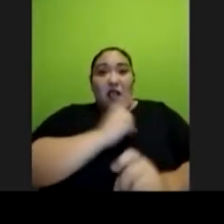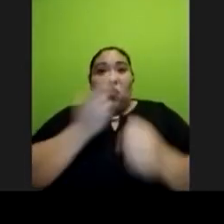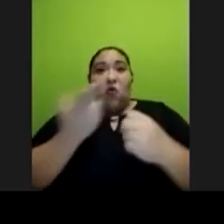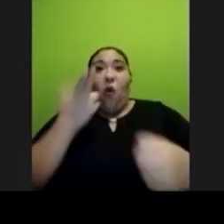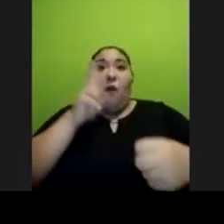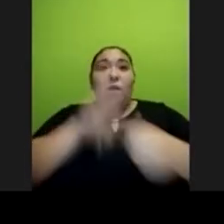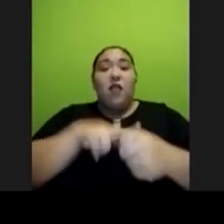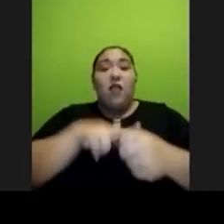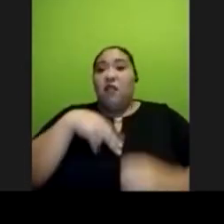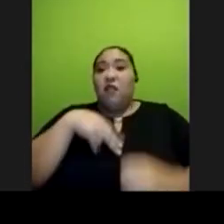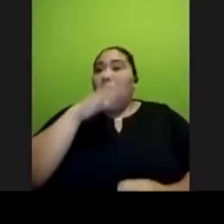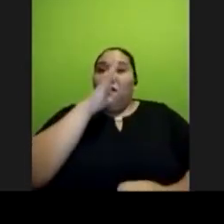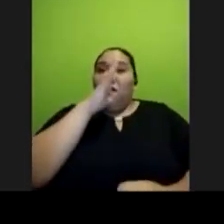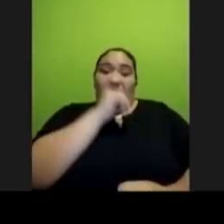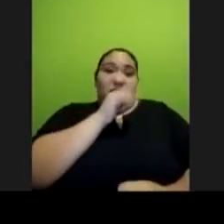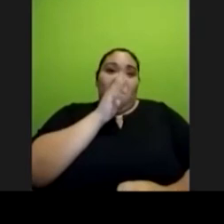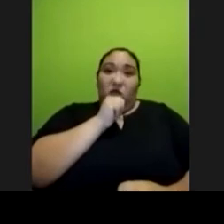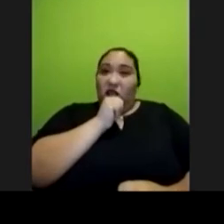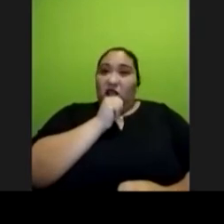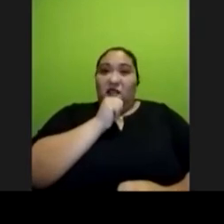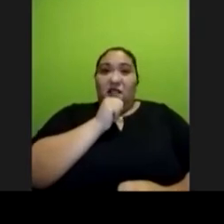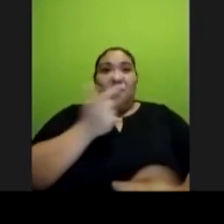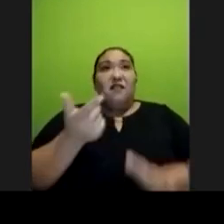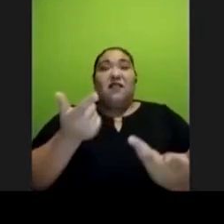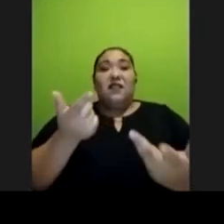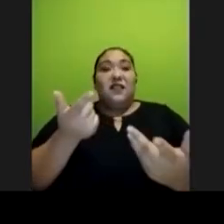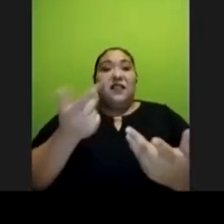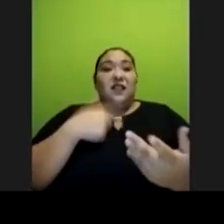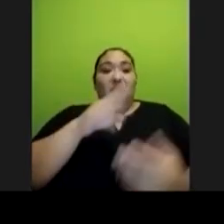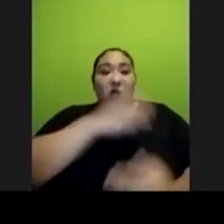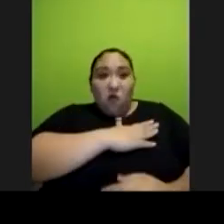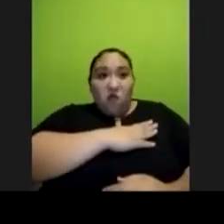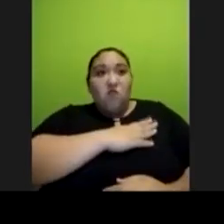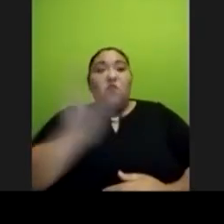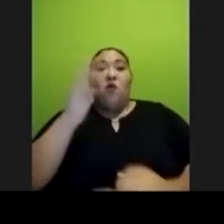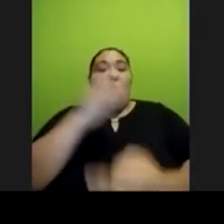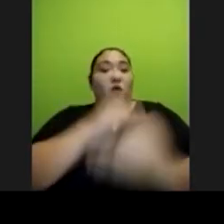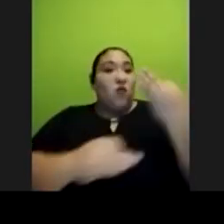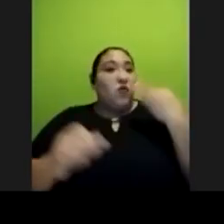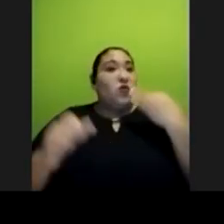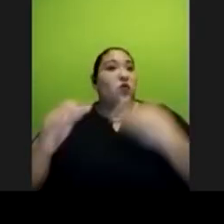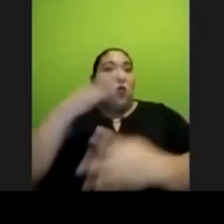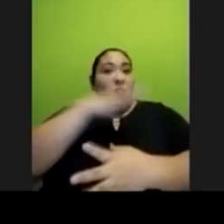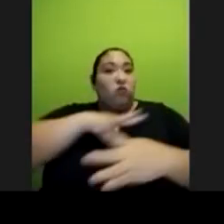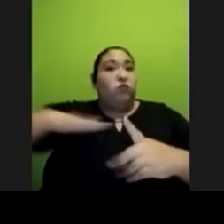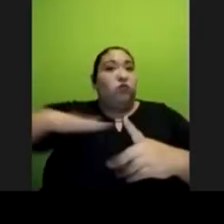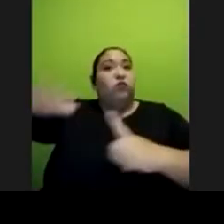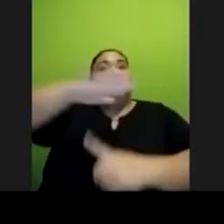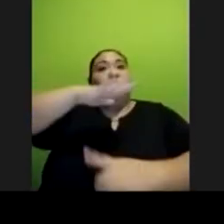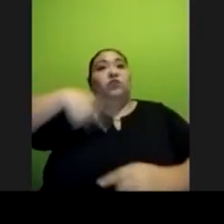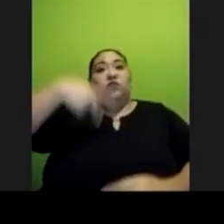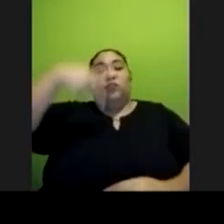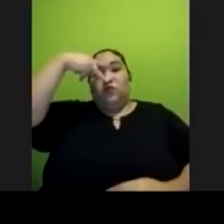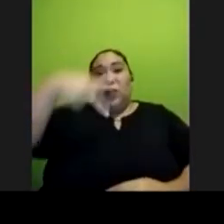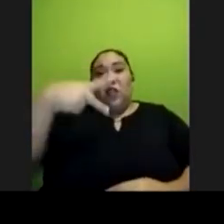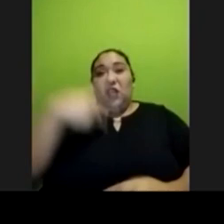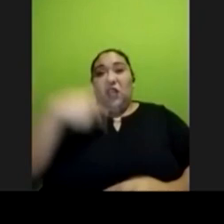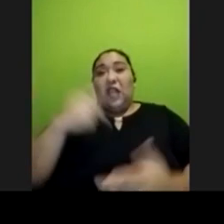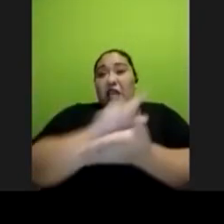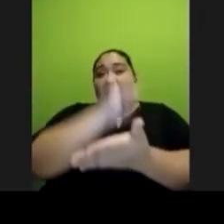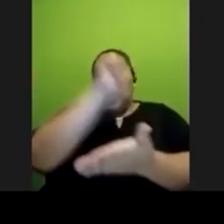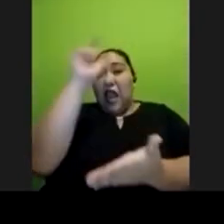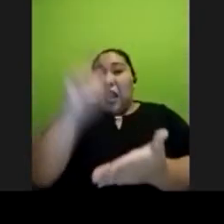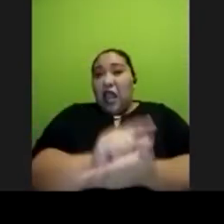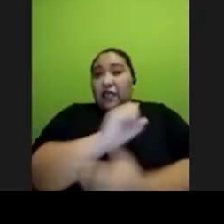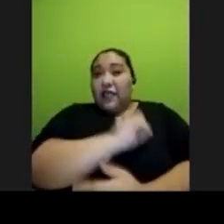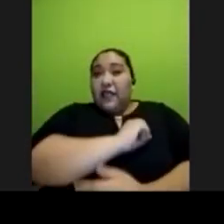muy bueno en el contexto mexicano es que la ley de salud pública actual no discrimina